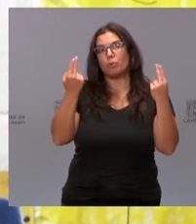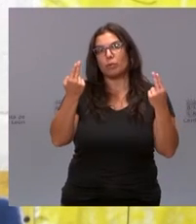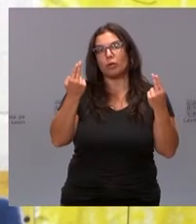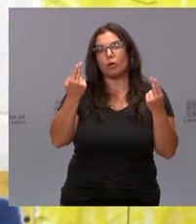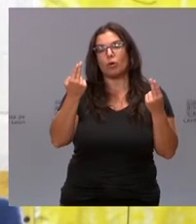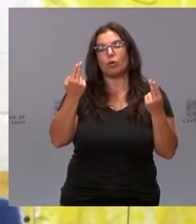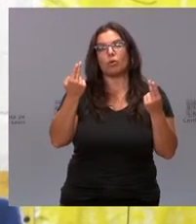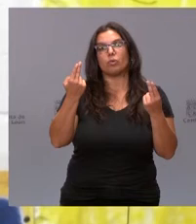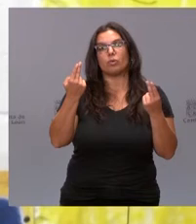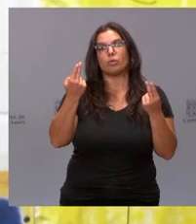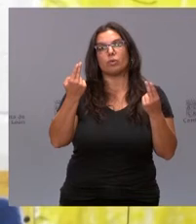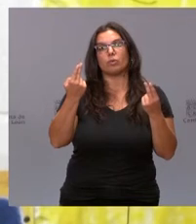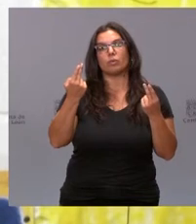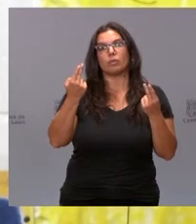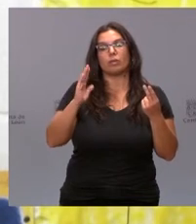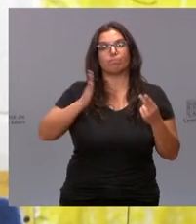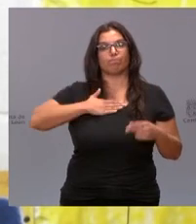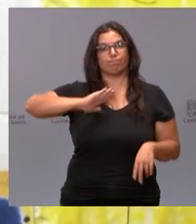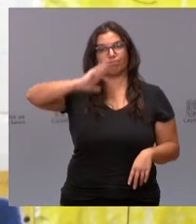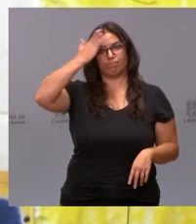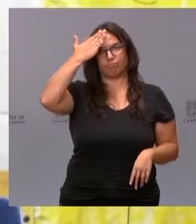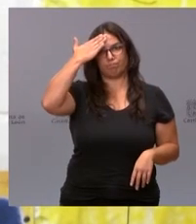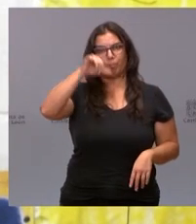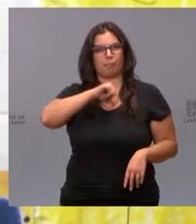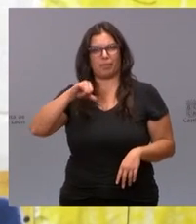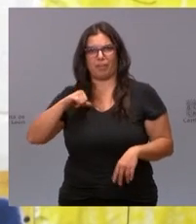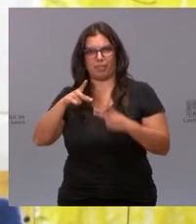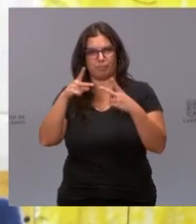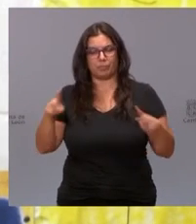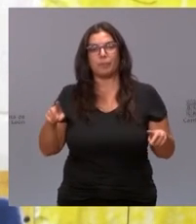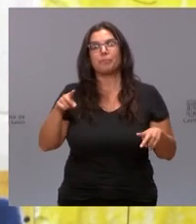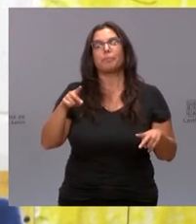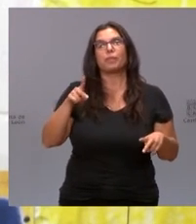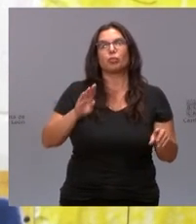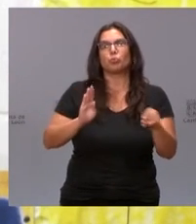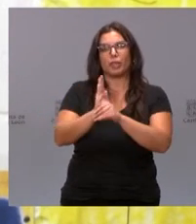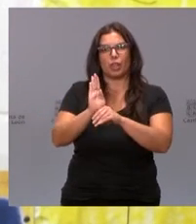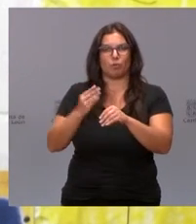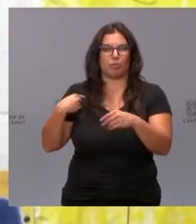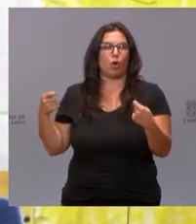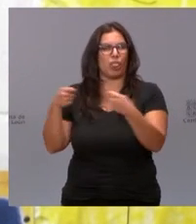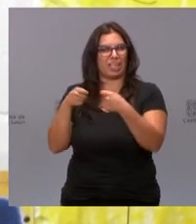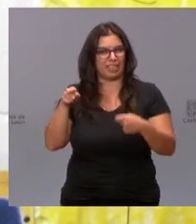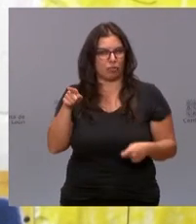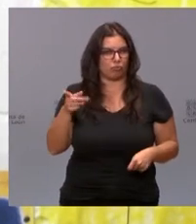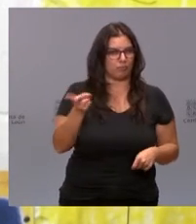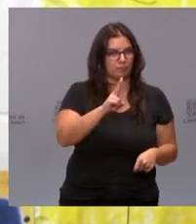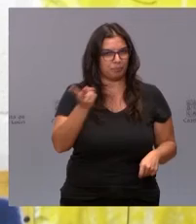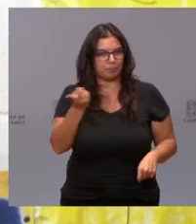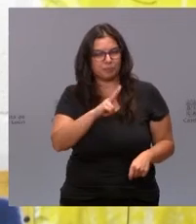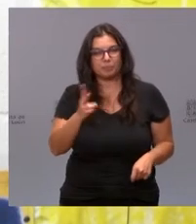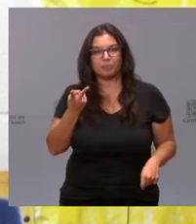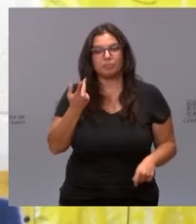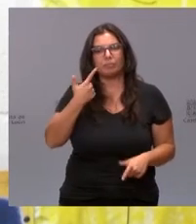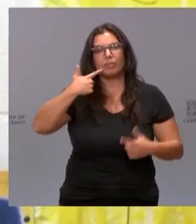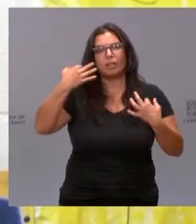carácter municipal y de titularidad también privada con subvención ya pública de la Junta de Castilla y León, que